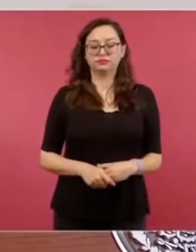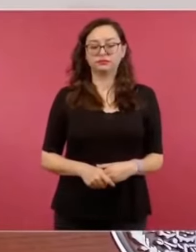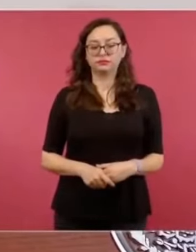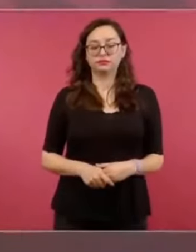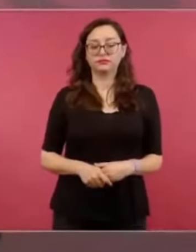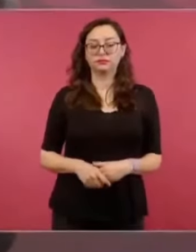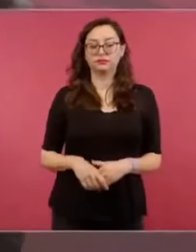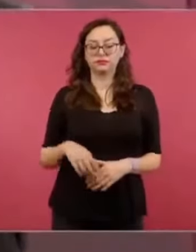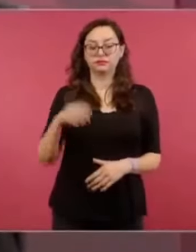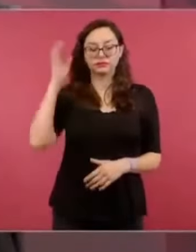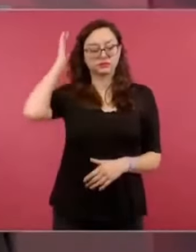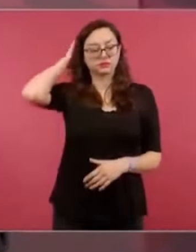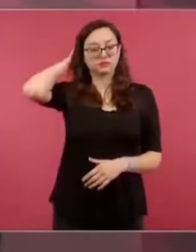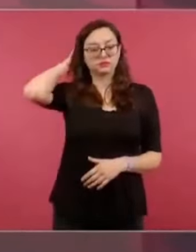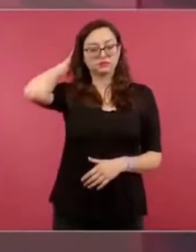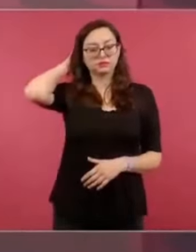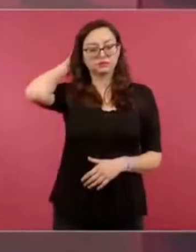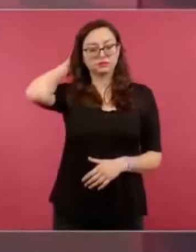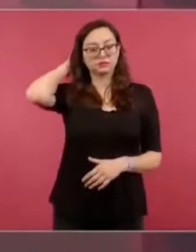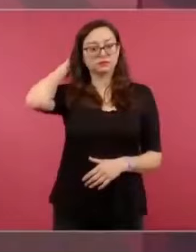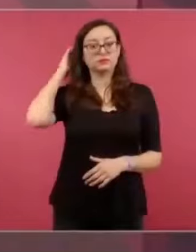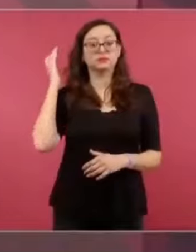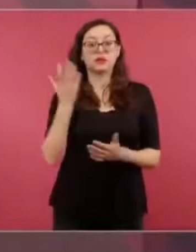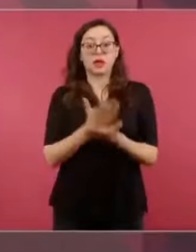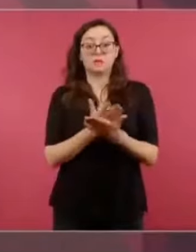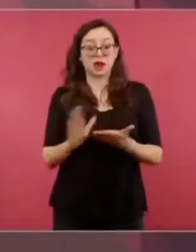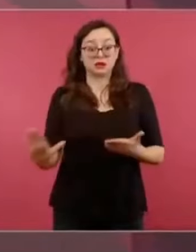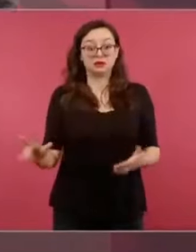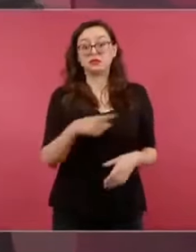se sienten hechos a mano,